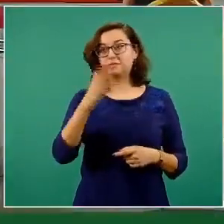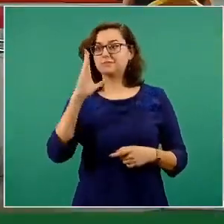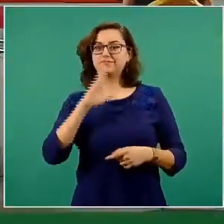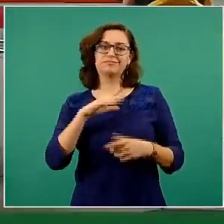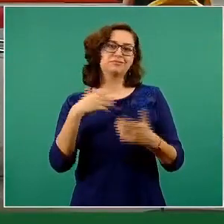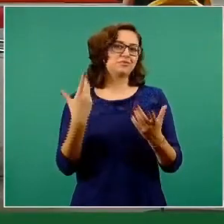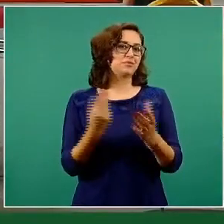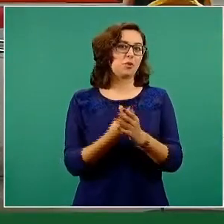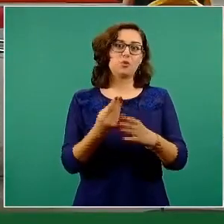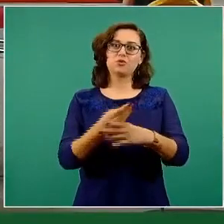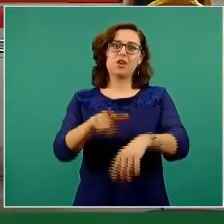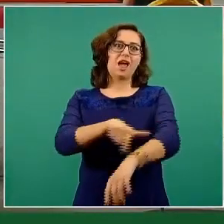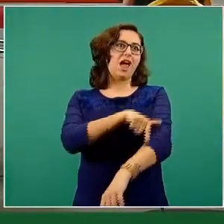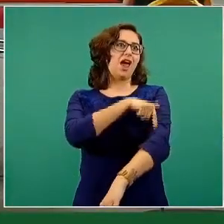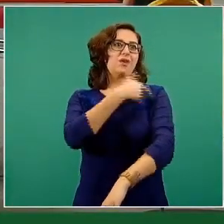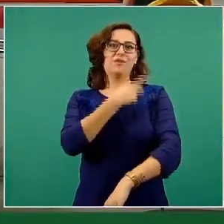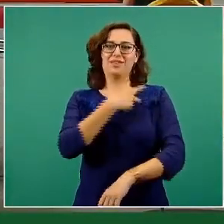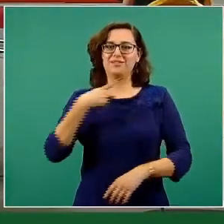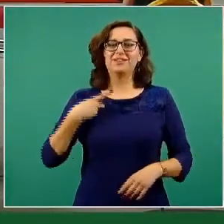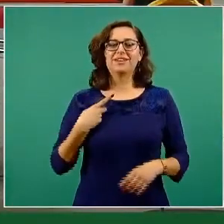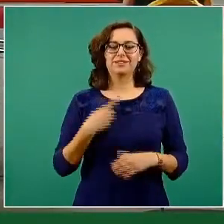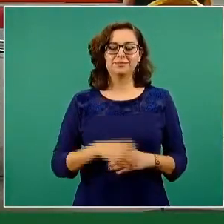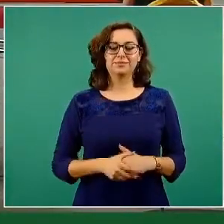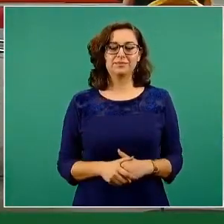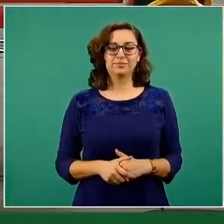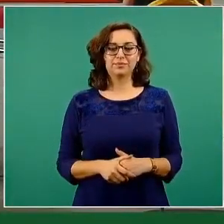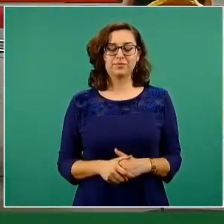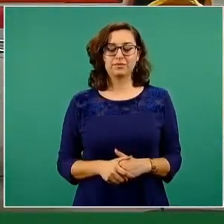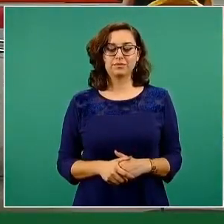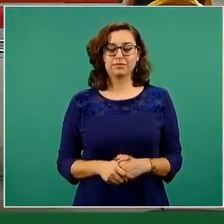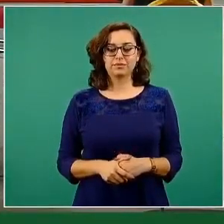Gracias, Santiago. Por favor.